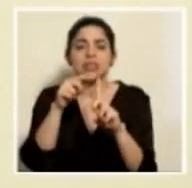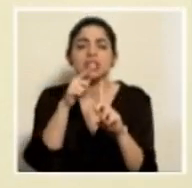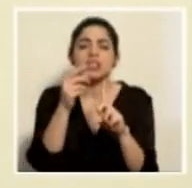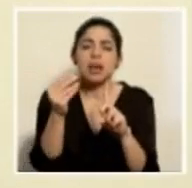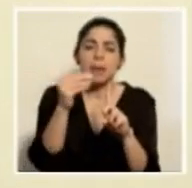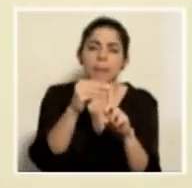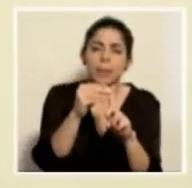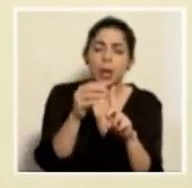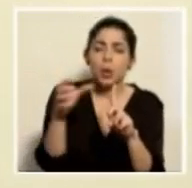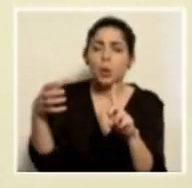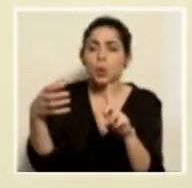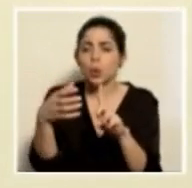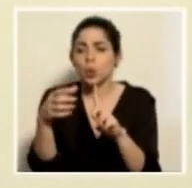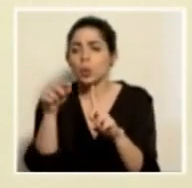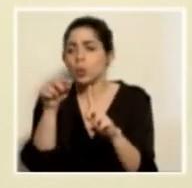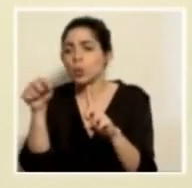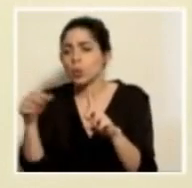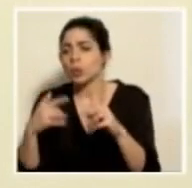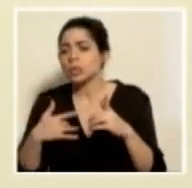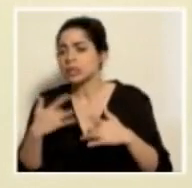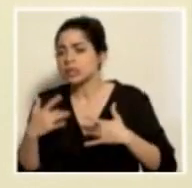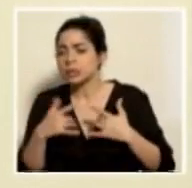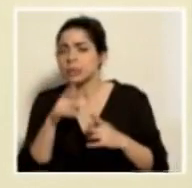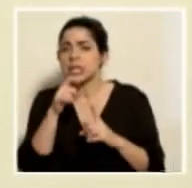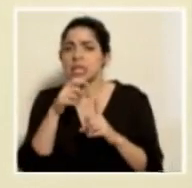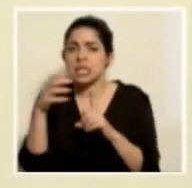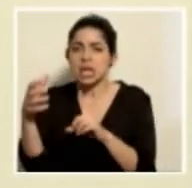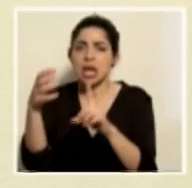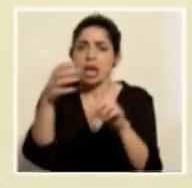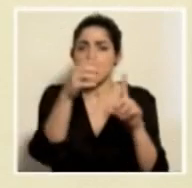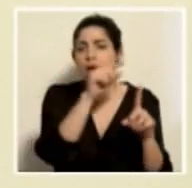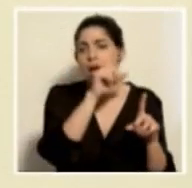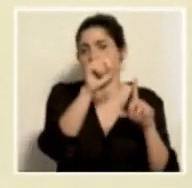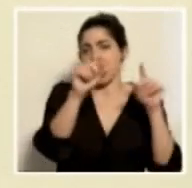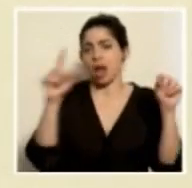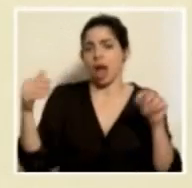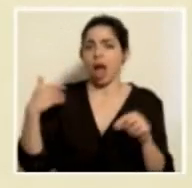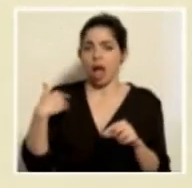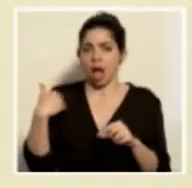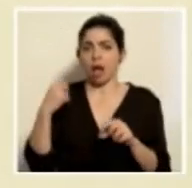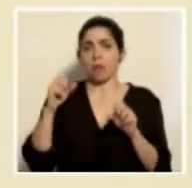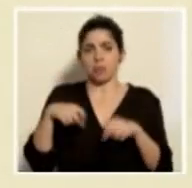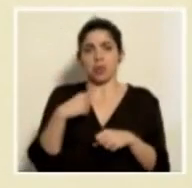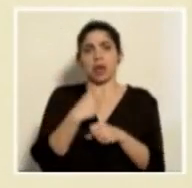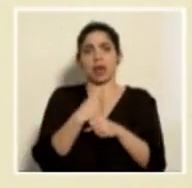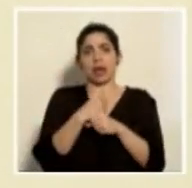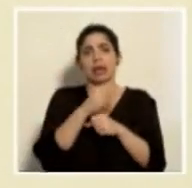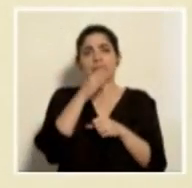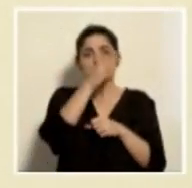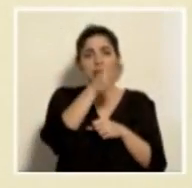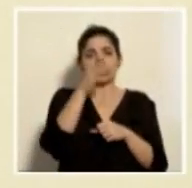los conglomerados de personas que tienen síntomas respiratorios. Podemos hacer los operativos de